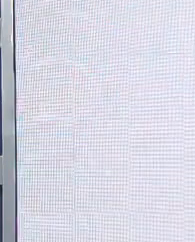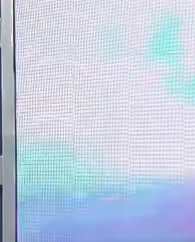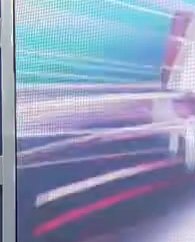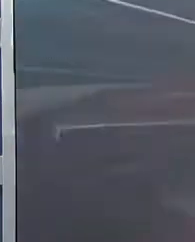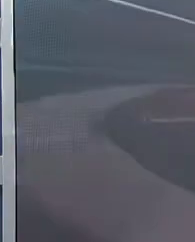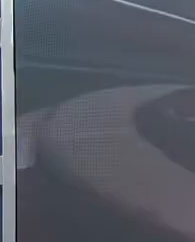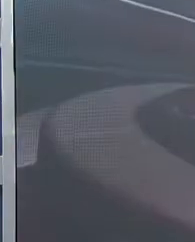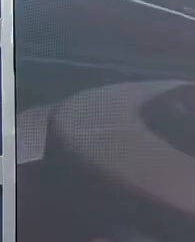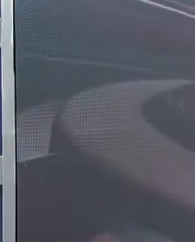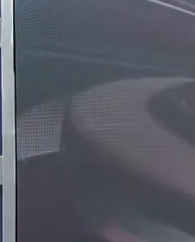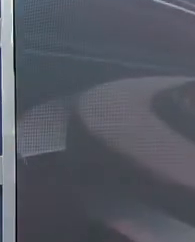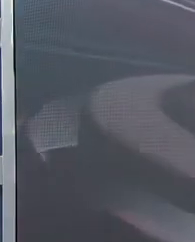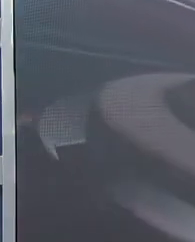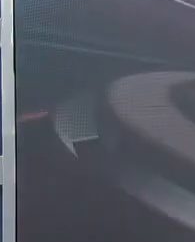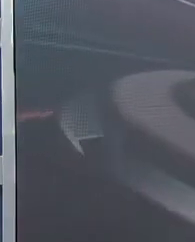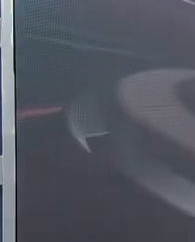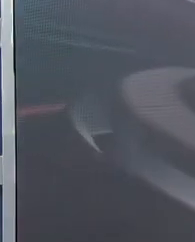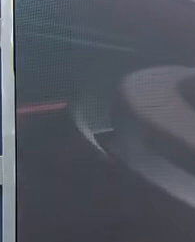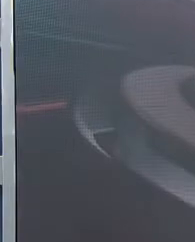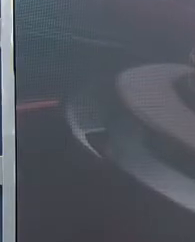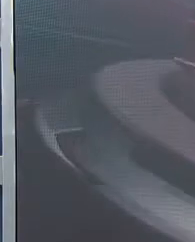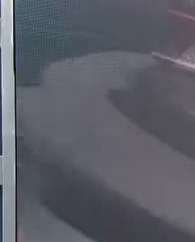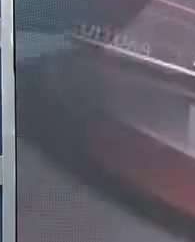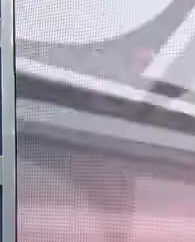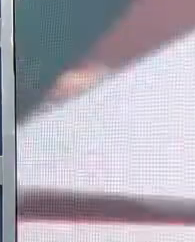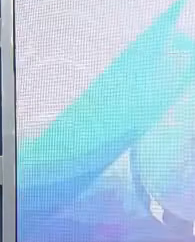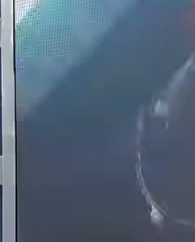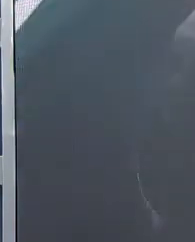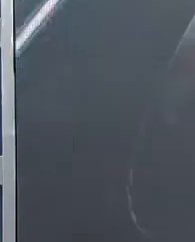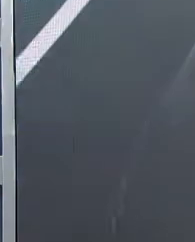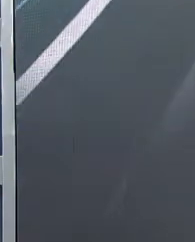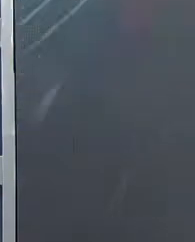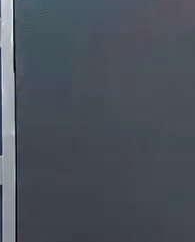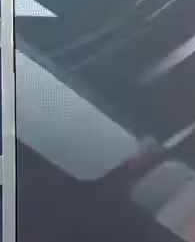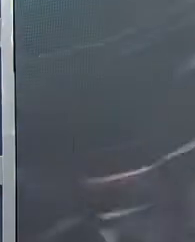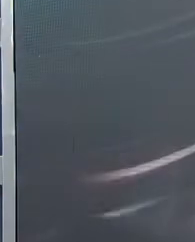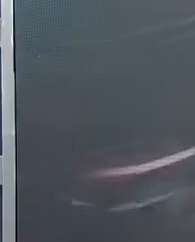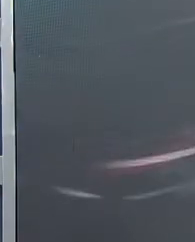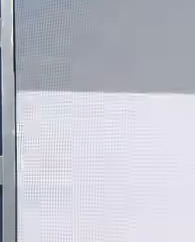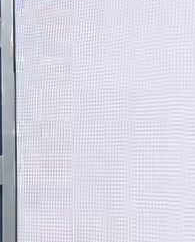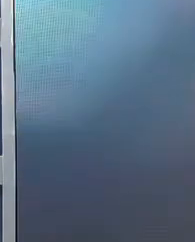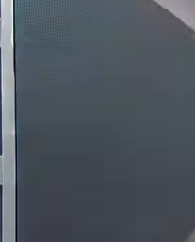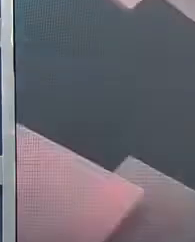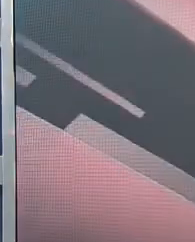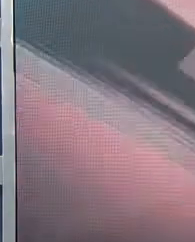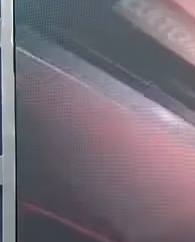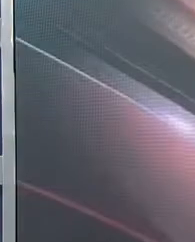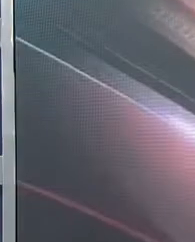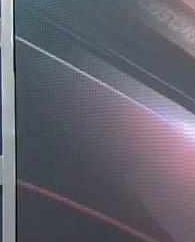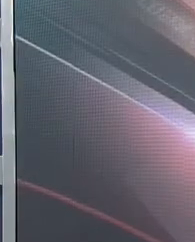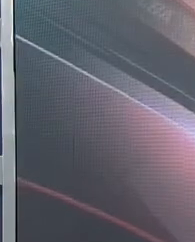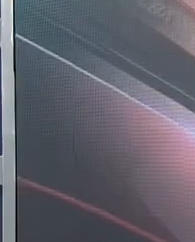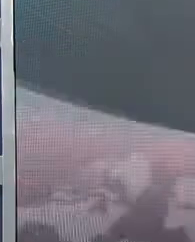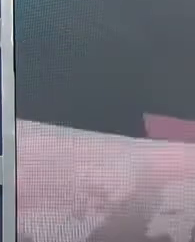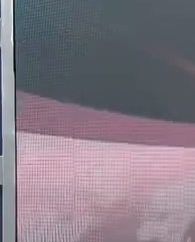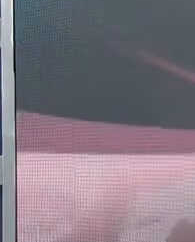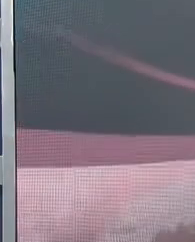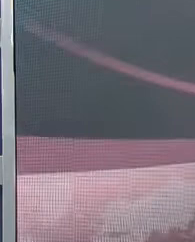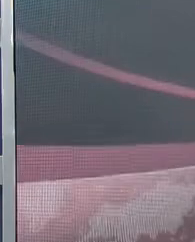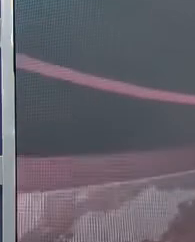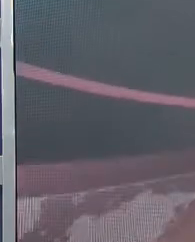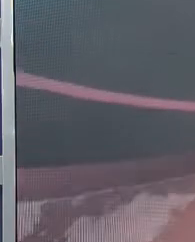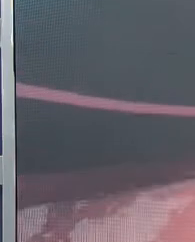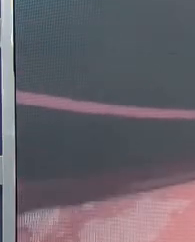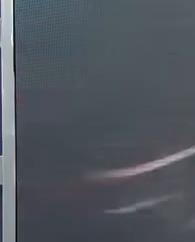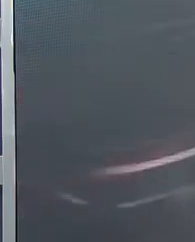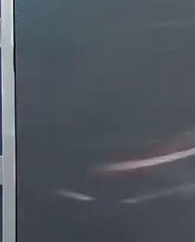Sí, es como usted dice, realmente hemos tenido que un poco poner un freno a la